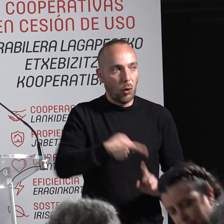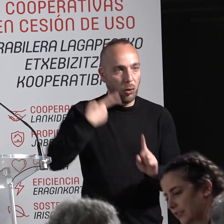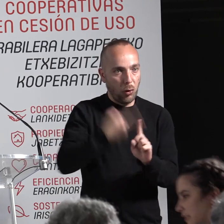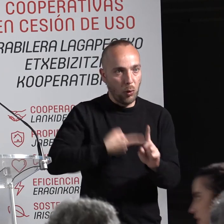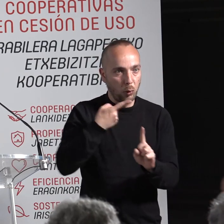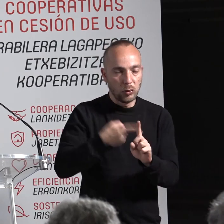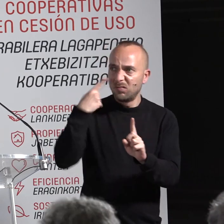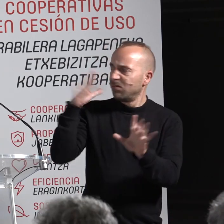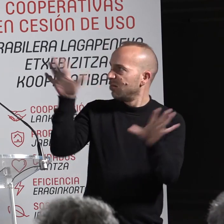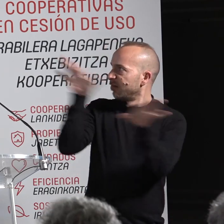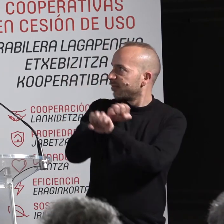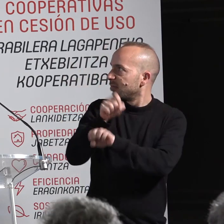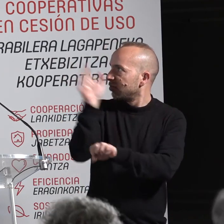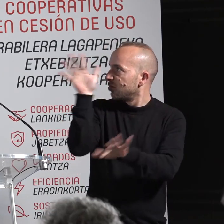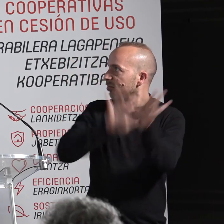ahí va, sin más.